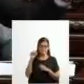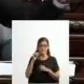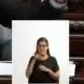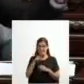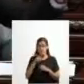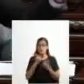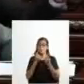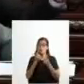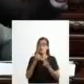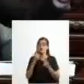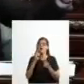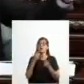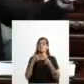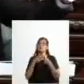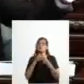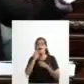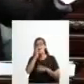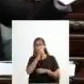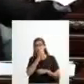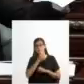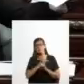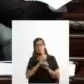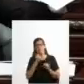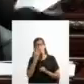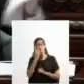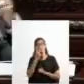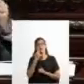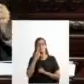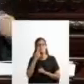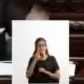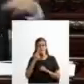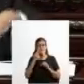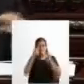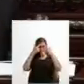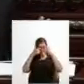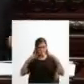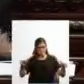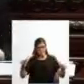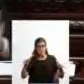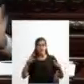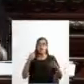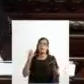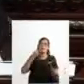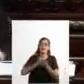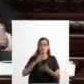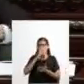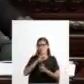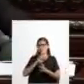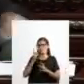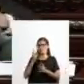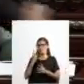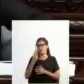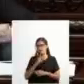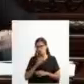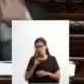permitieron tener una sociedad anónima con 42 mil hectáreas lo que no le permiten a los inversores uruguayos tiene que ser